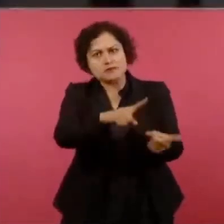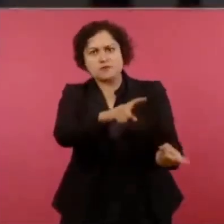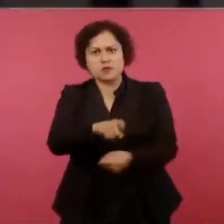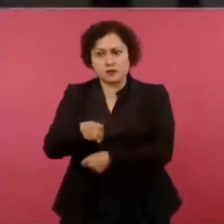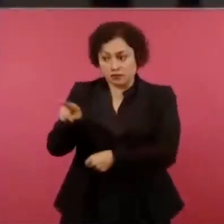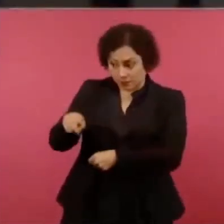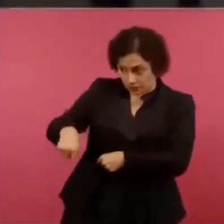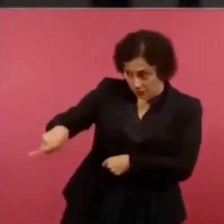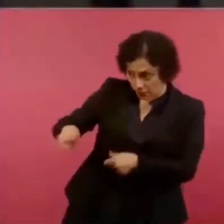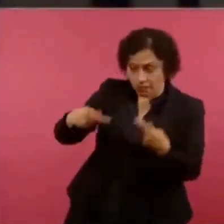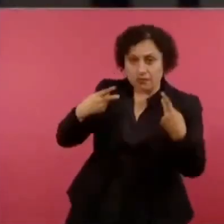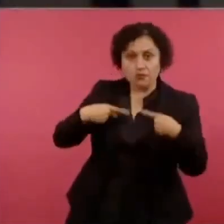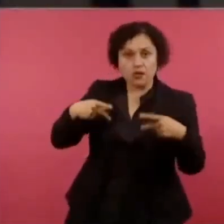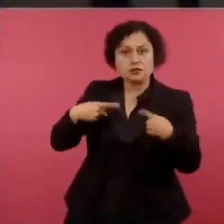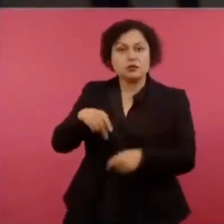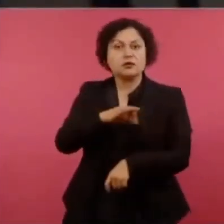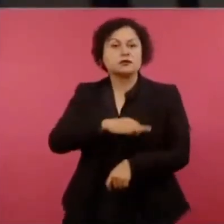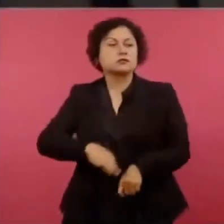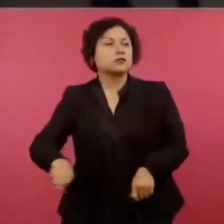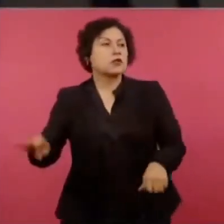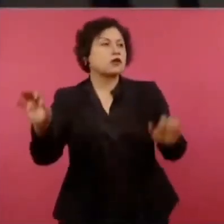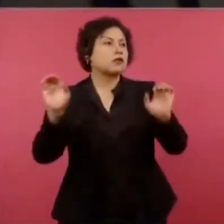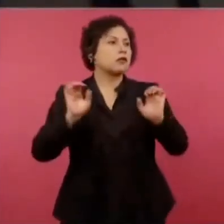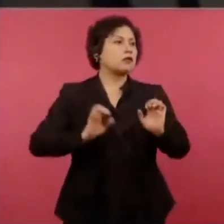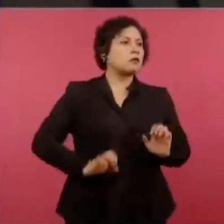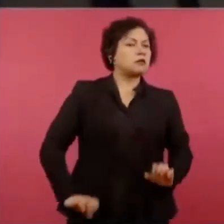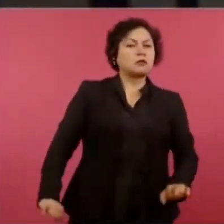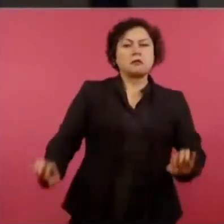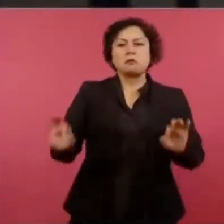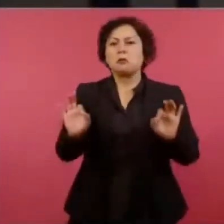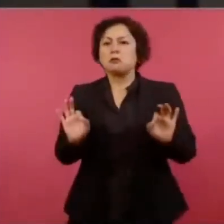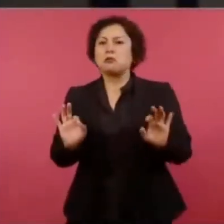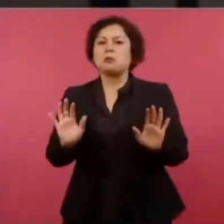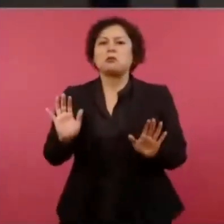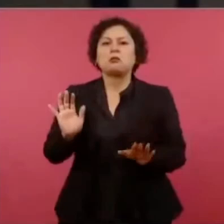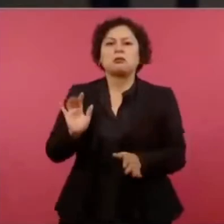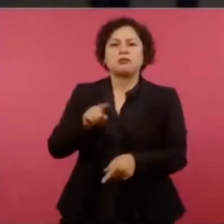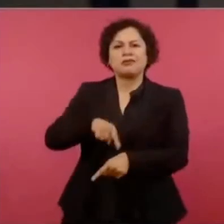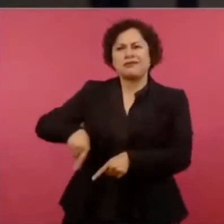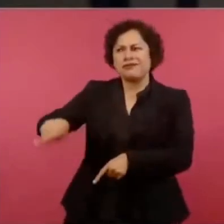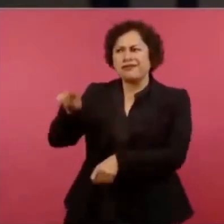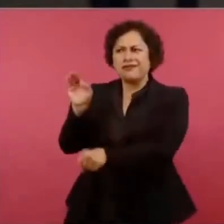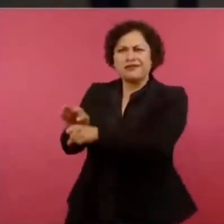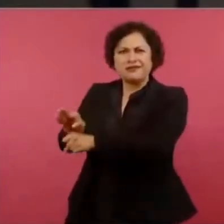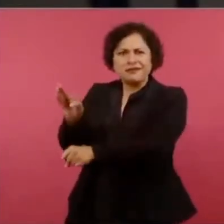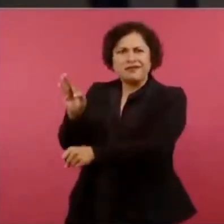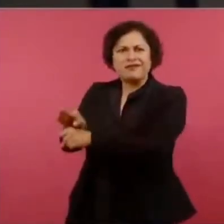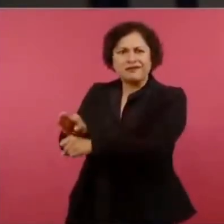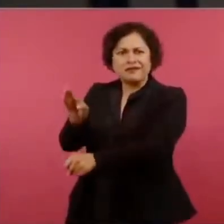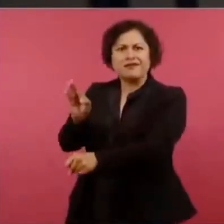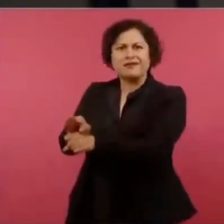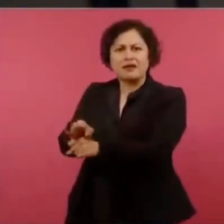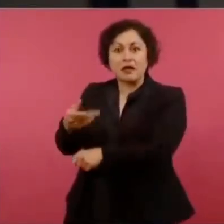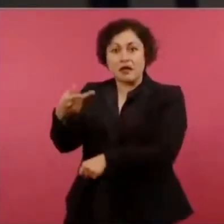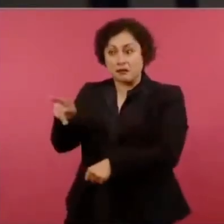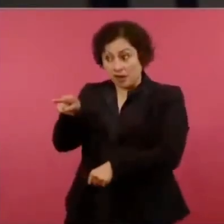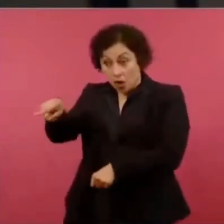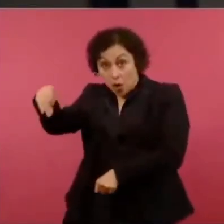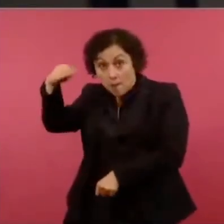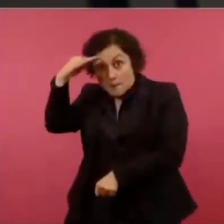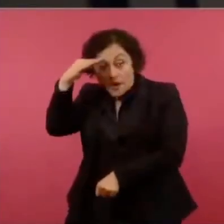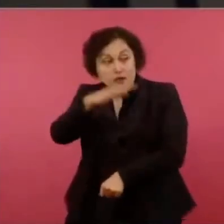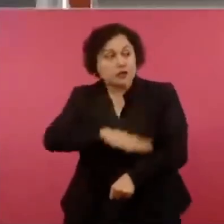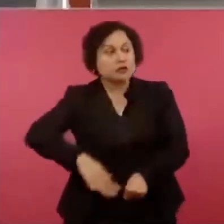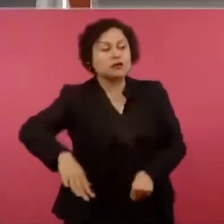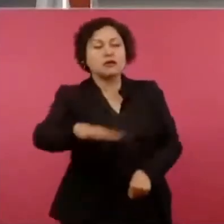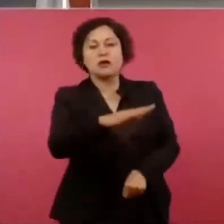de privilegios, tener esos préstamos del erario de la nación, y el pueblo no tiene derecho a nada porque siguen pensando que si